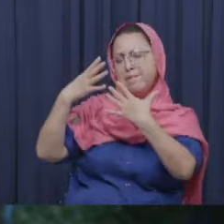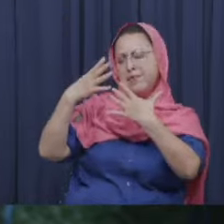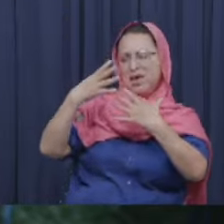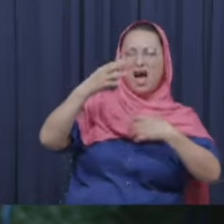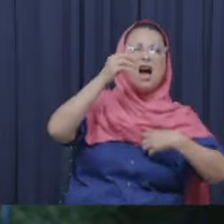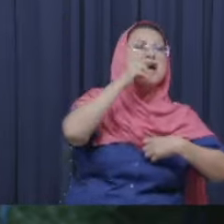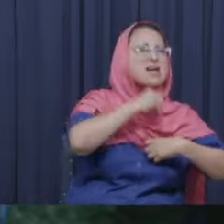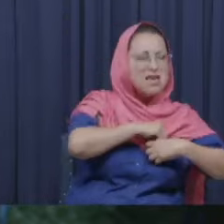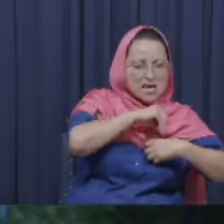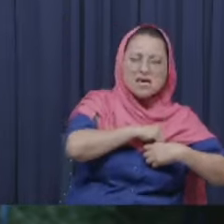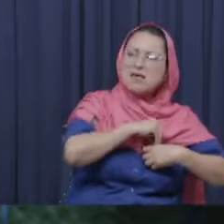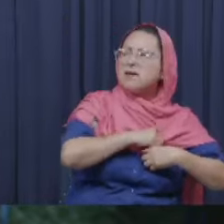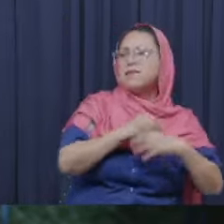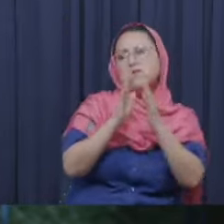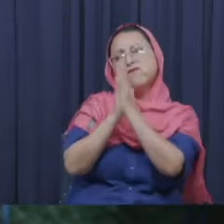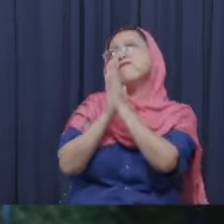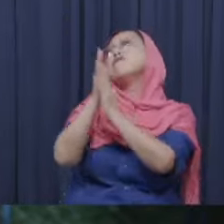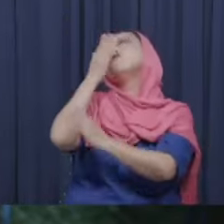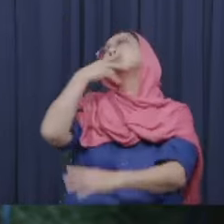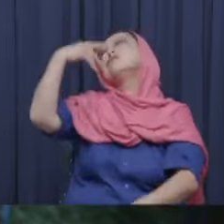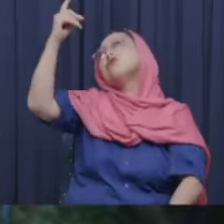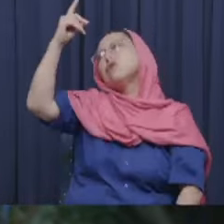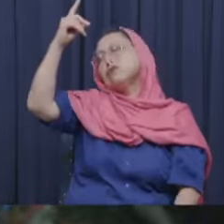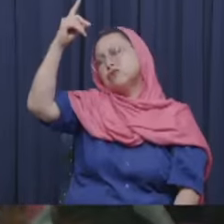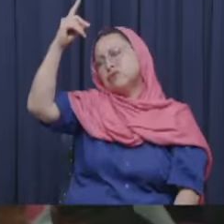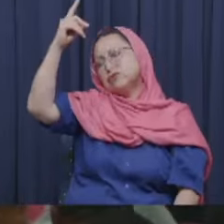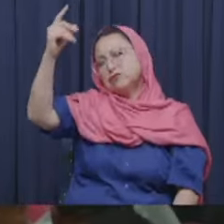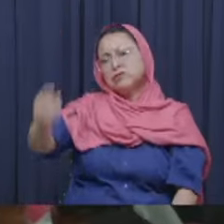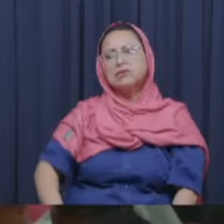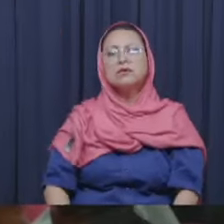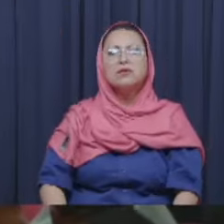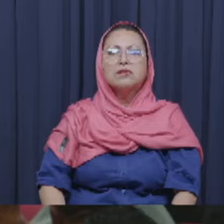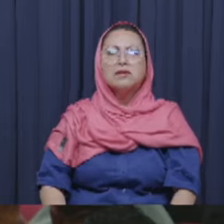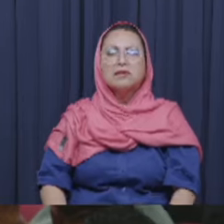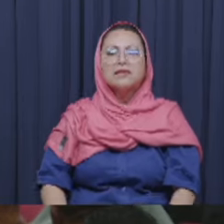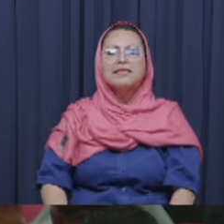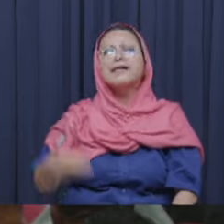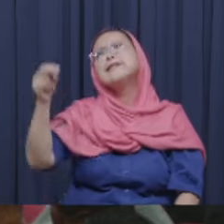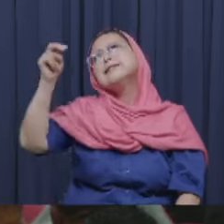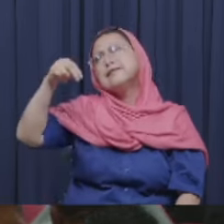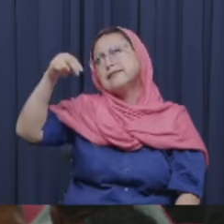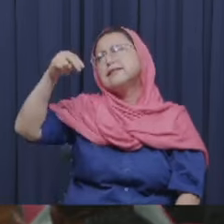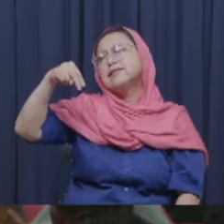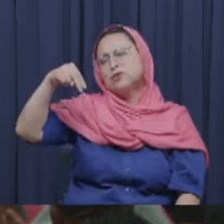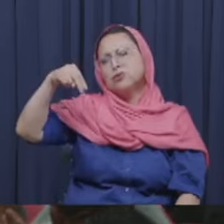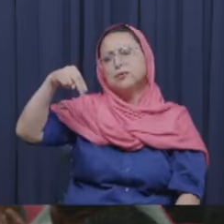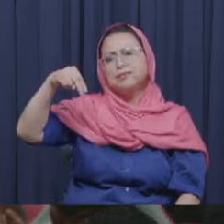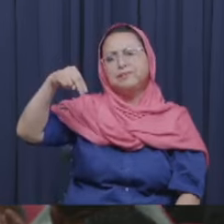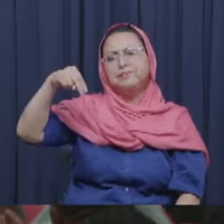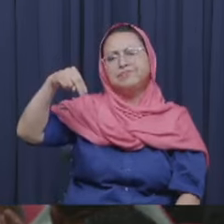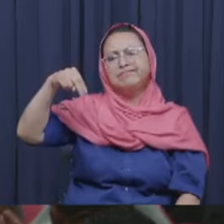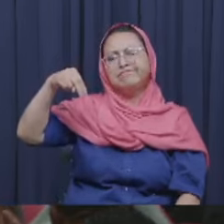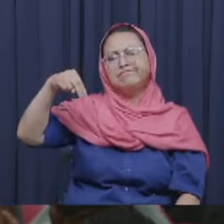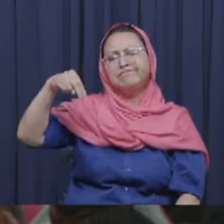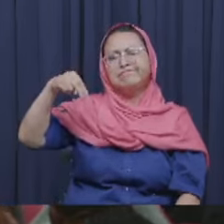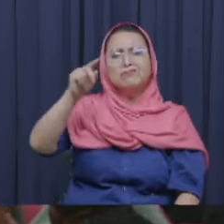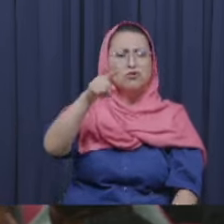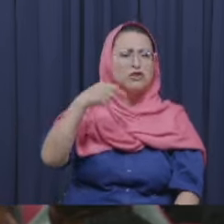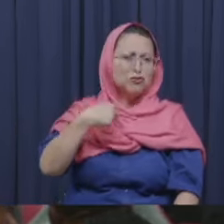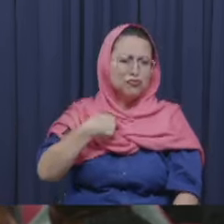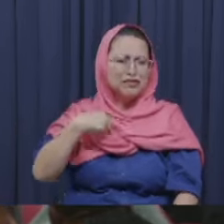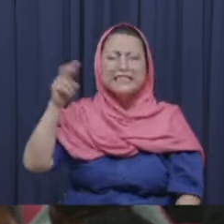nuestro corazón por medio de tu palabra y tu Santo Espíritu. Yo lo necesito, Señor, nosotros lo